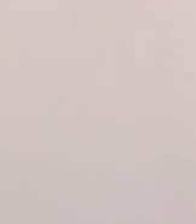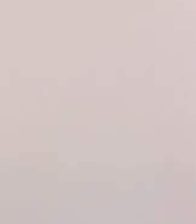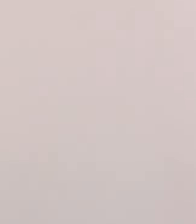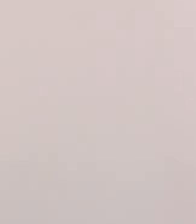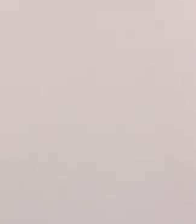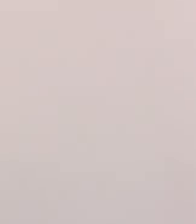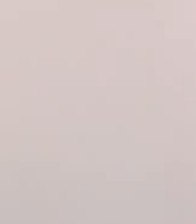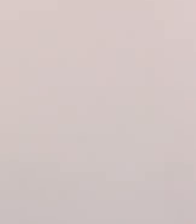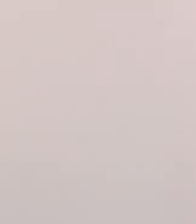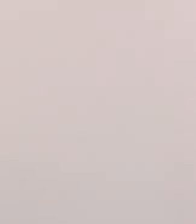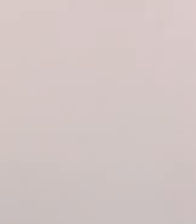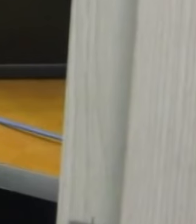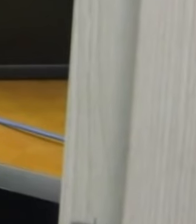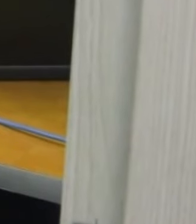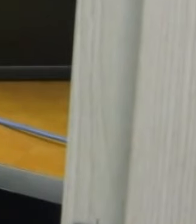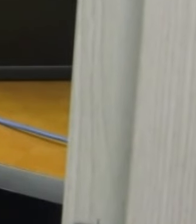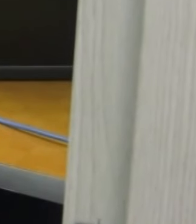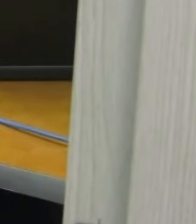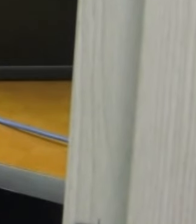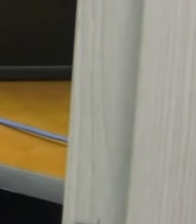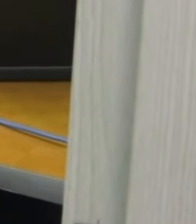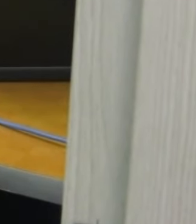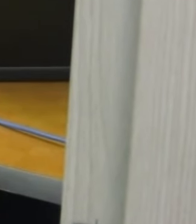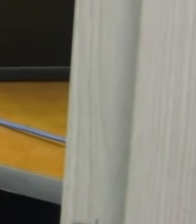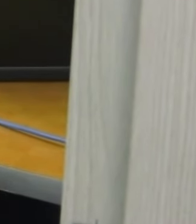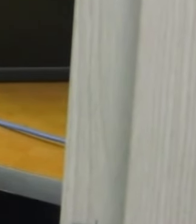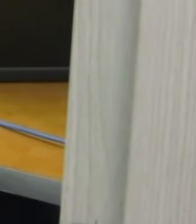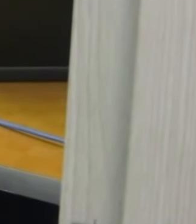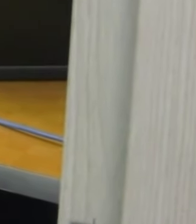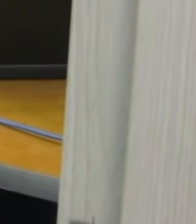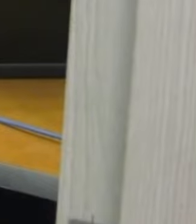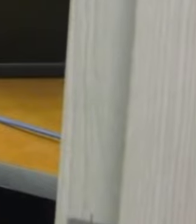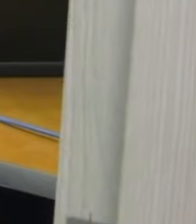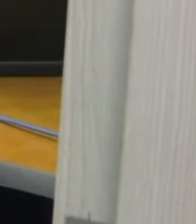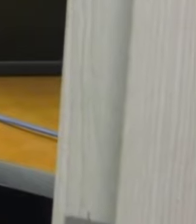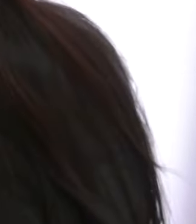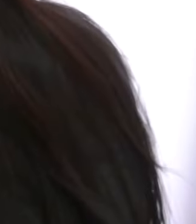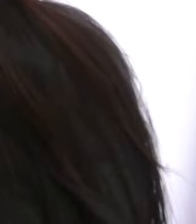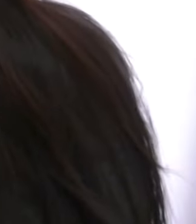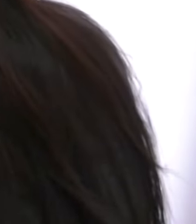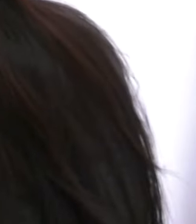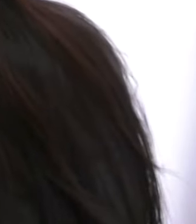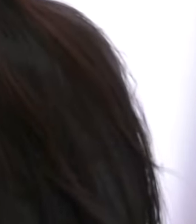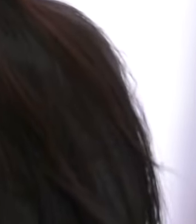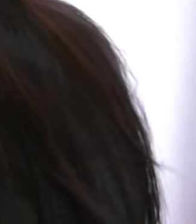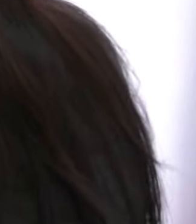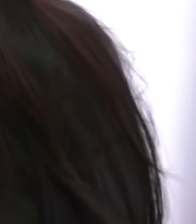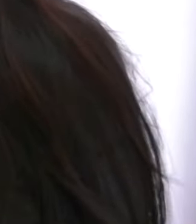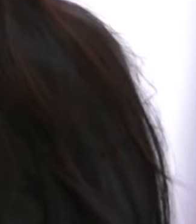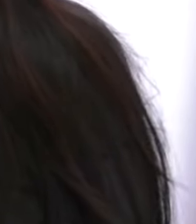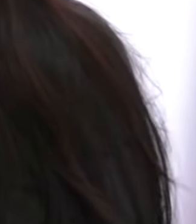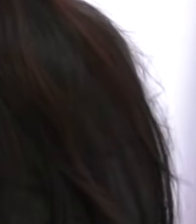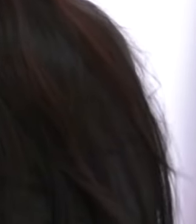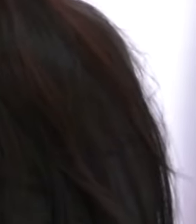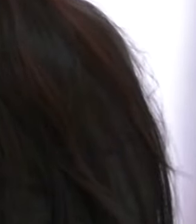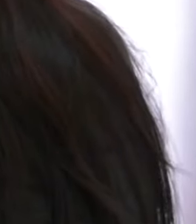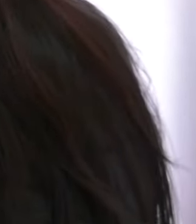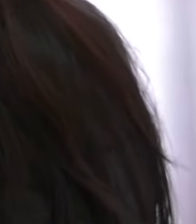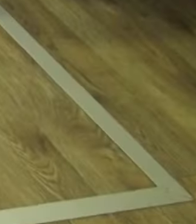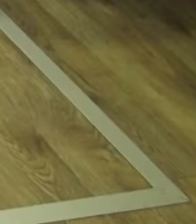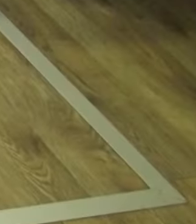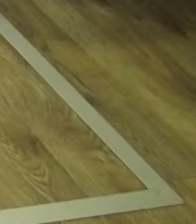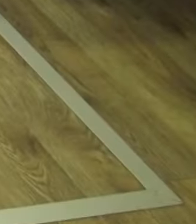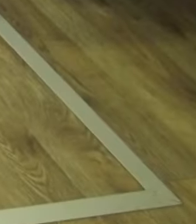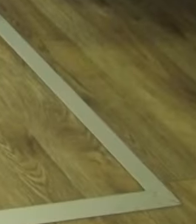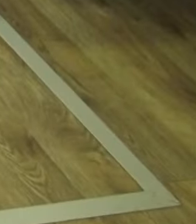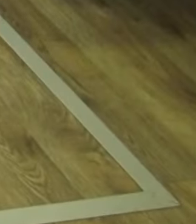sin necesidad de las medidas de protección. También se brinda atención psicosocial y representación jurídica. Mujeres abogadas con experiencia